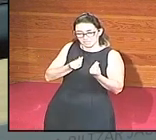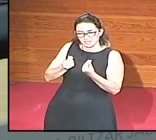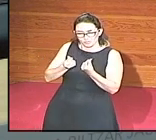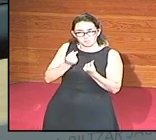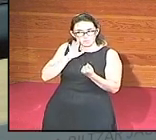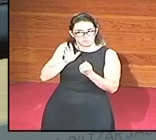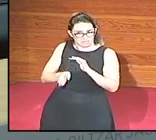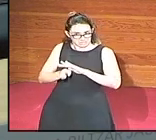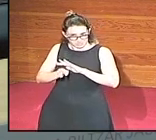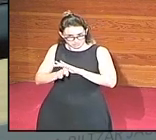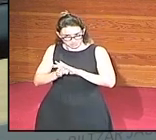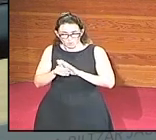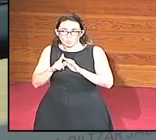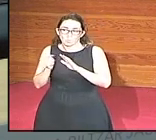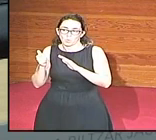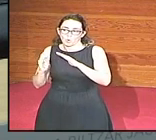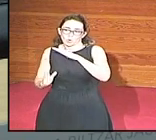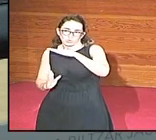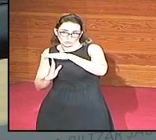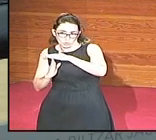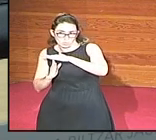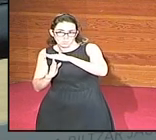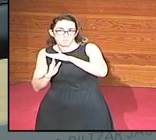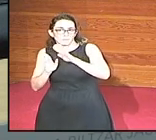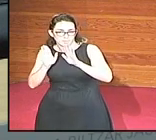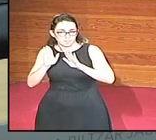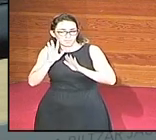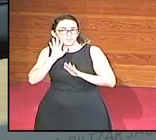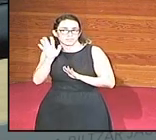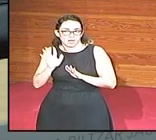se ha hecho un stop y que va a ser una guerra